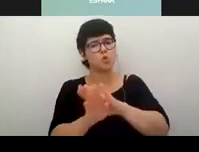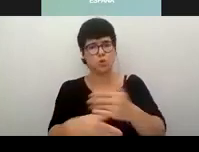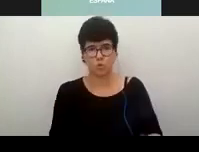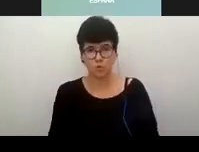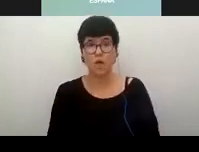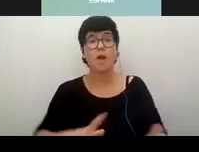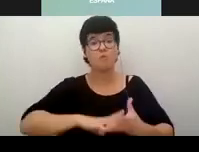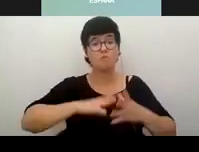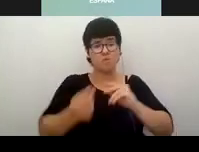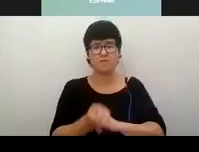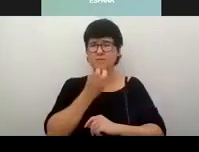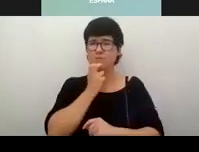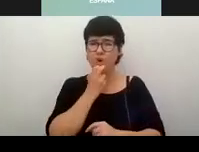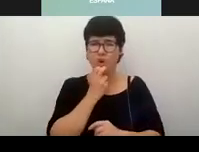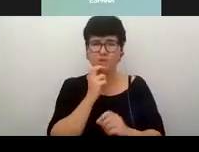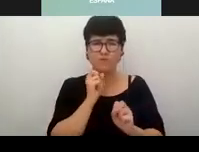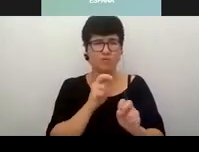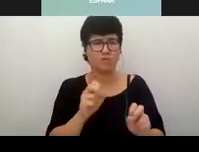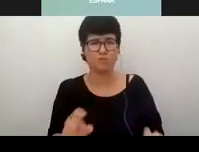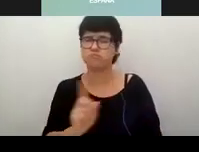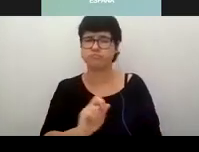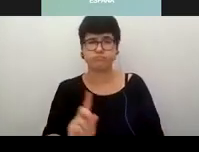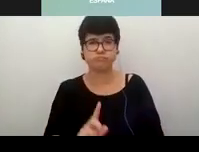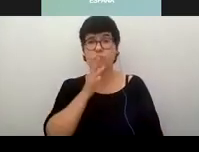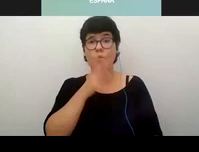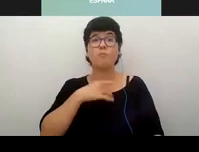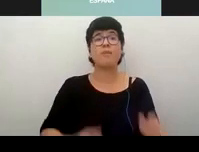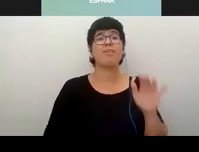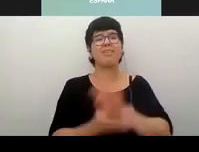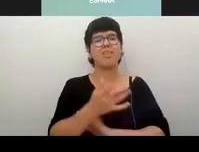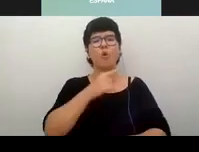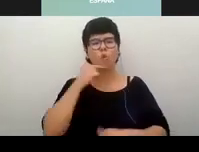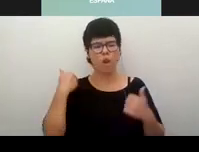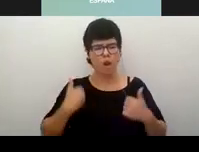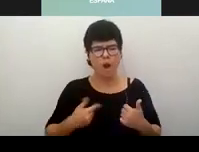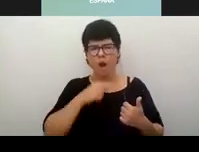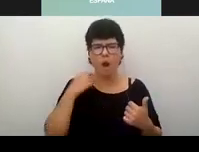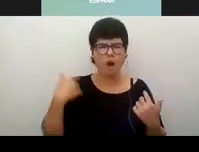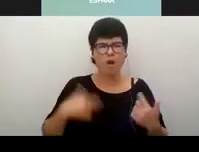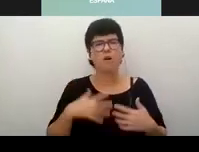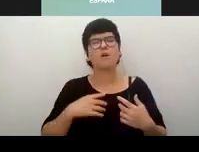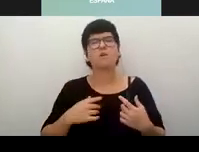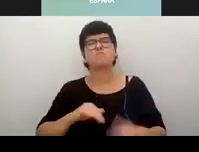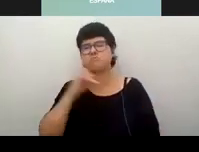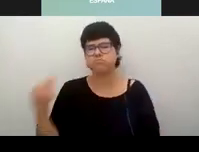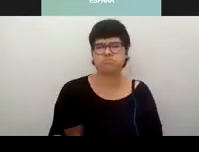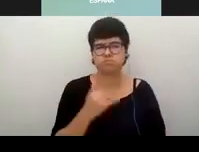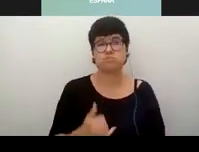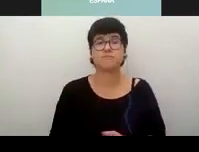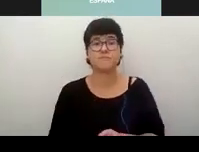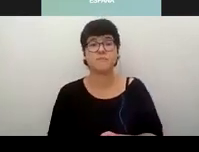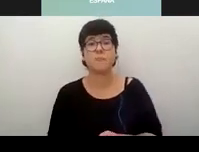no se oxiden en exceso, porque si no podían aparecer las agujetas y el agotamiento, la fatiga del músculo. Consumo